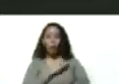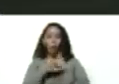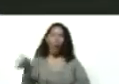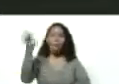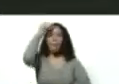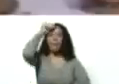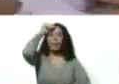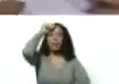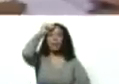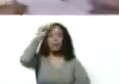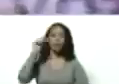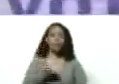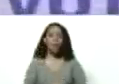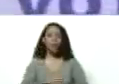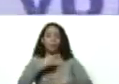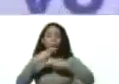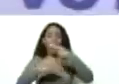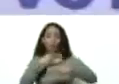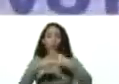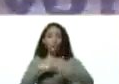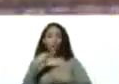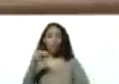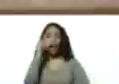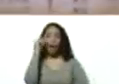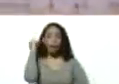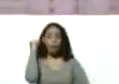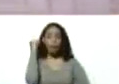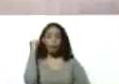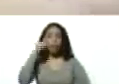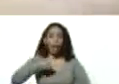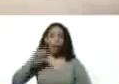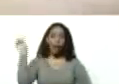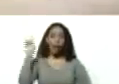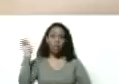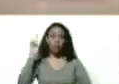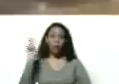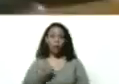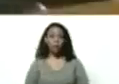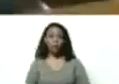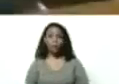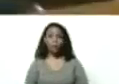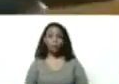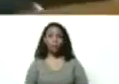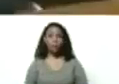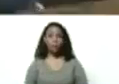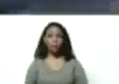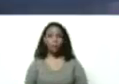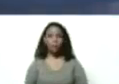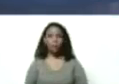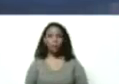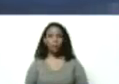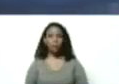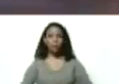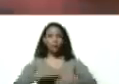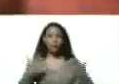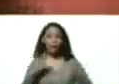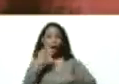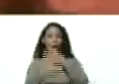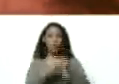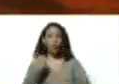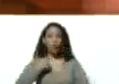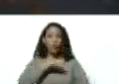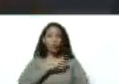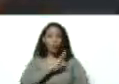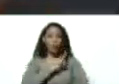patrimonio de los revolucionarios y revolucionarias de Venezuela, que haya sido nuestra patria,